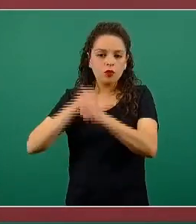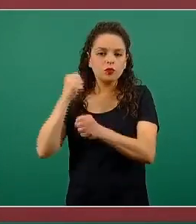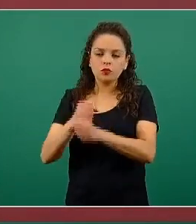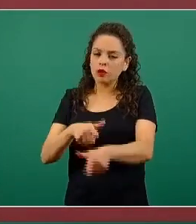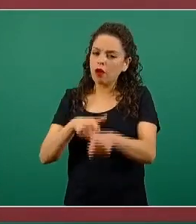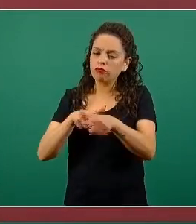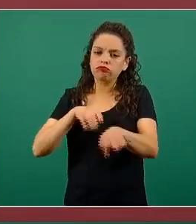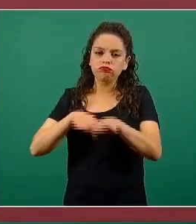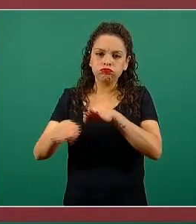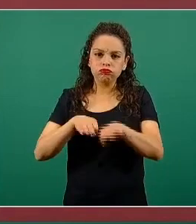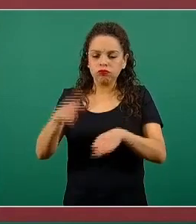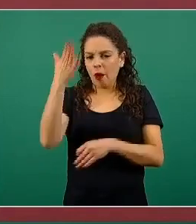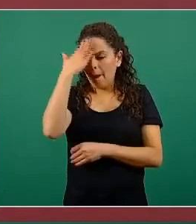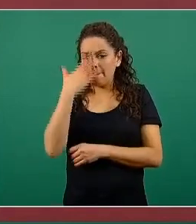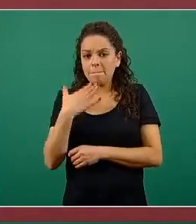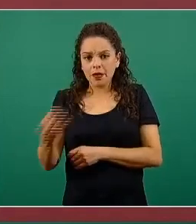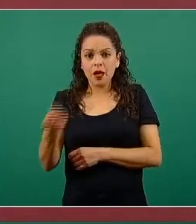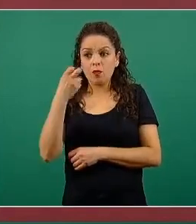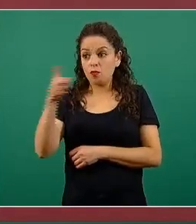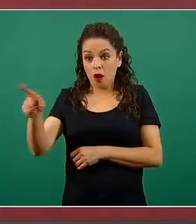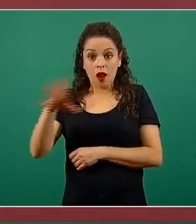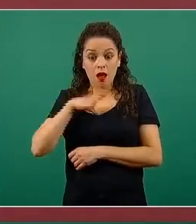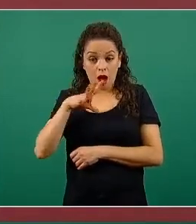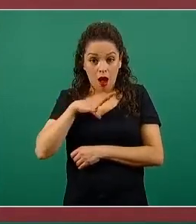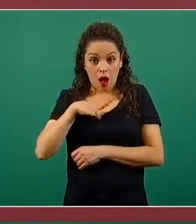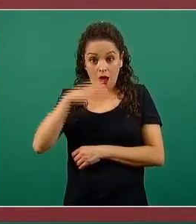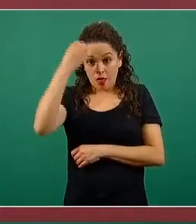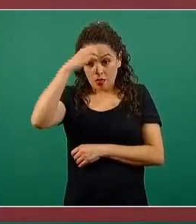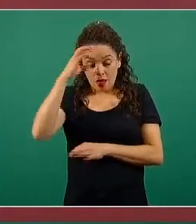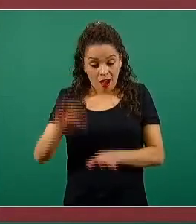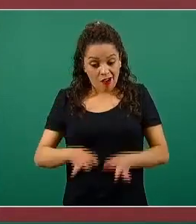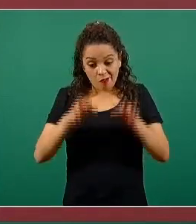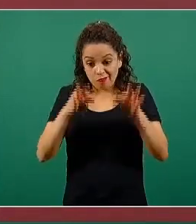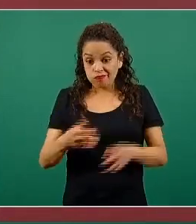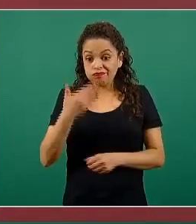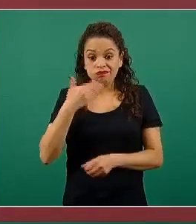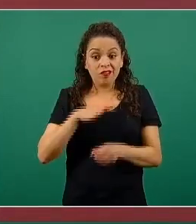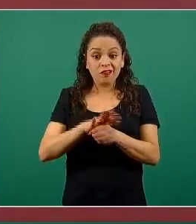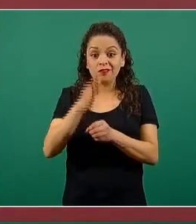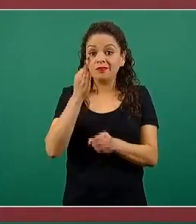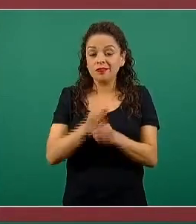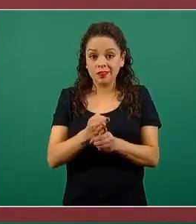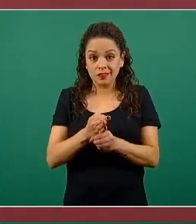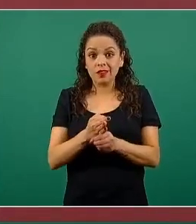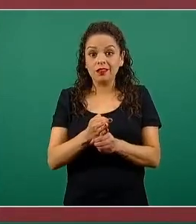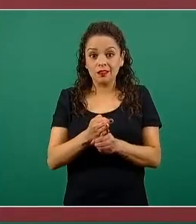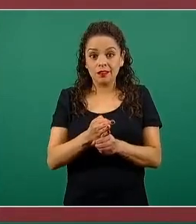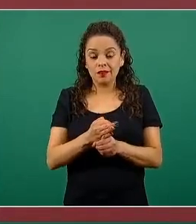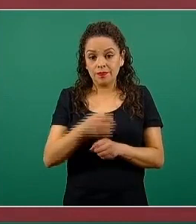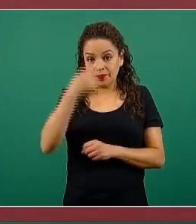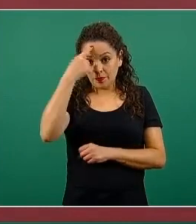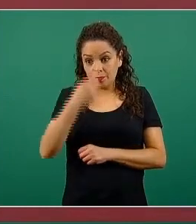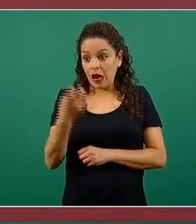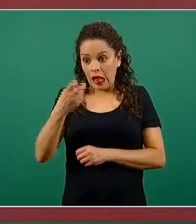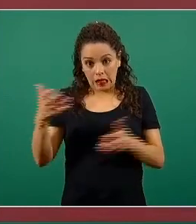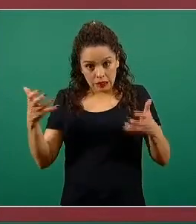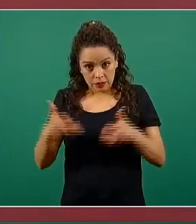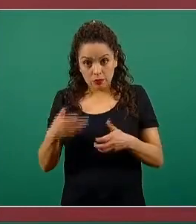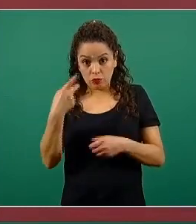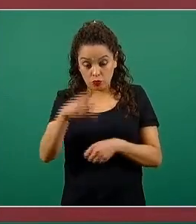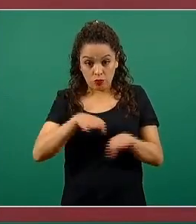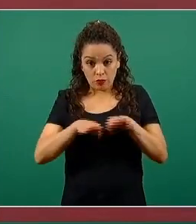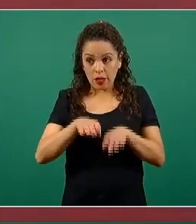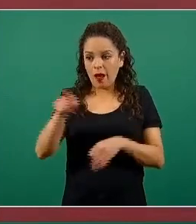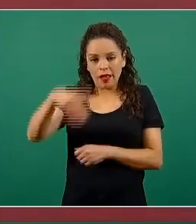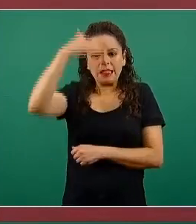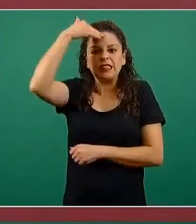esa razón este personal que está capacitado, que es muy competente, que es muy dispuesto al trabajo y que sabe cómo